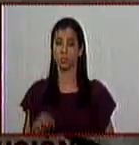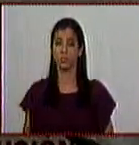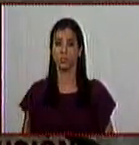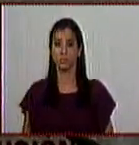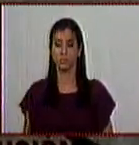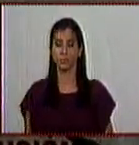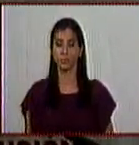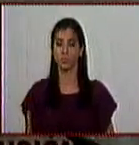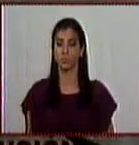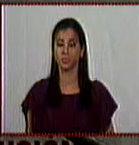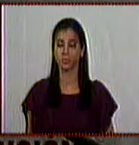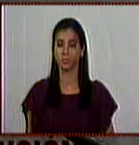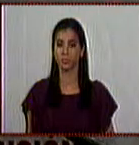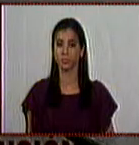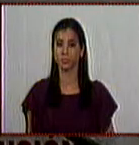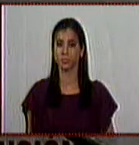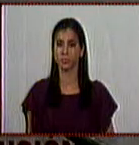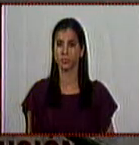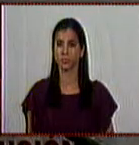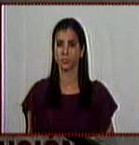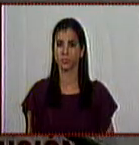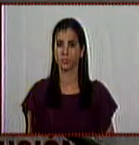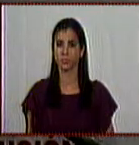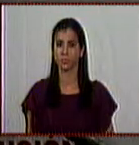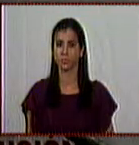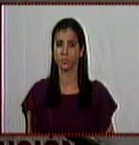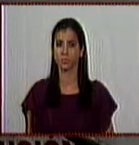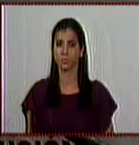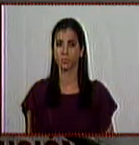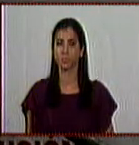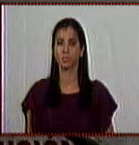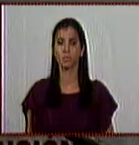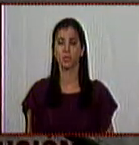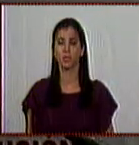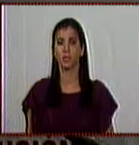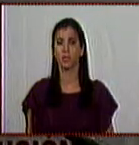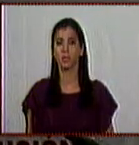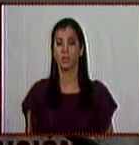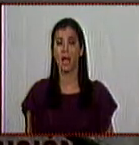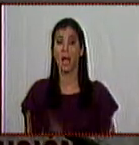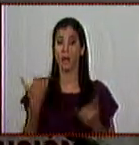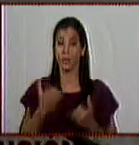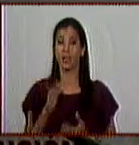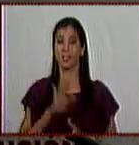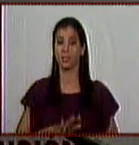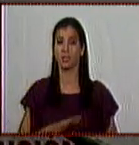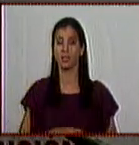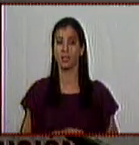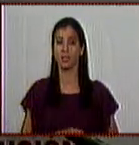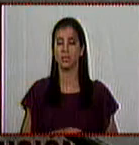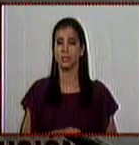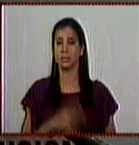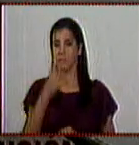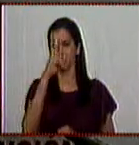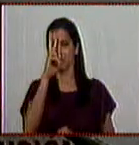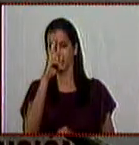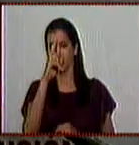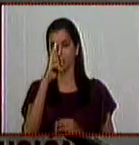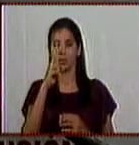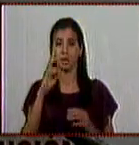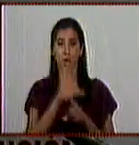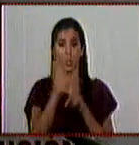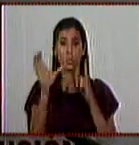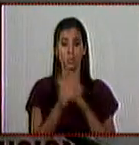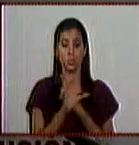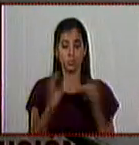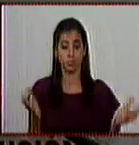fuertemente entre la cultura como diría Samir amín que es la recuperación del valor del